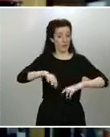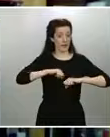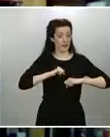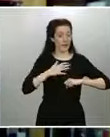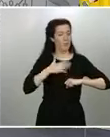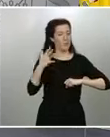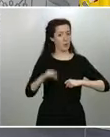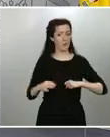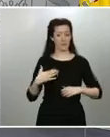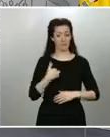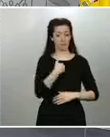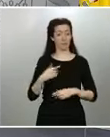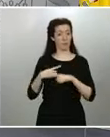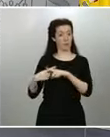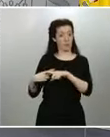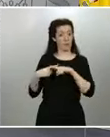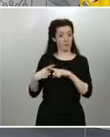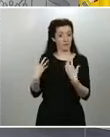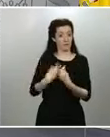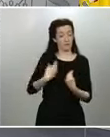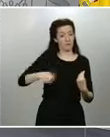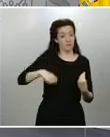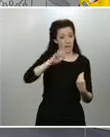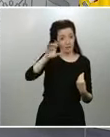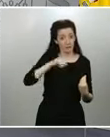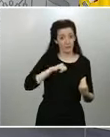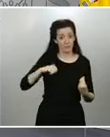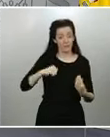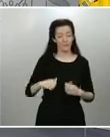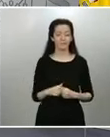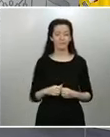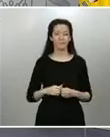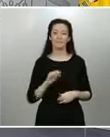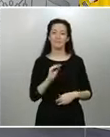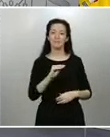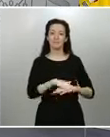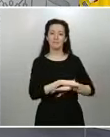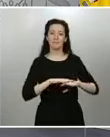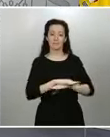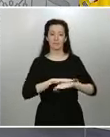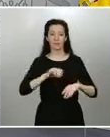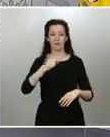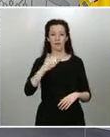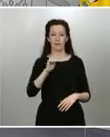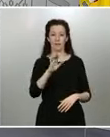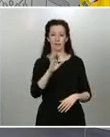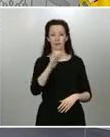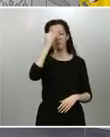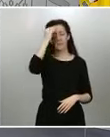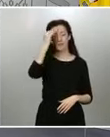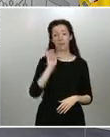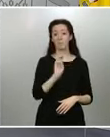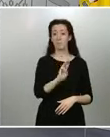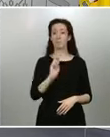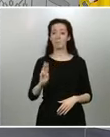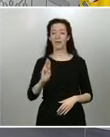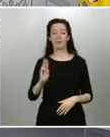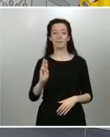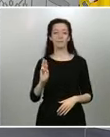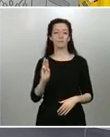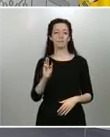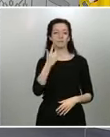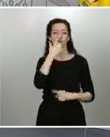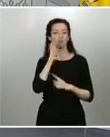presidentes autonómicos y para el ministro ávalos cree que el partido popular va de farol cuando amaga con oponerse a la prórroga del estado de alarma